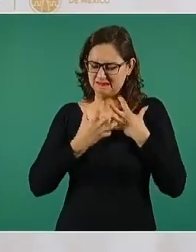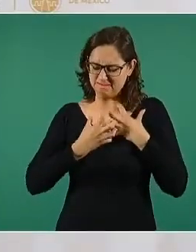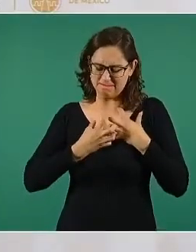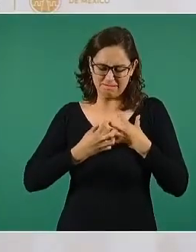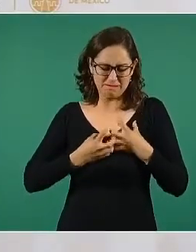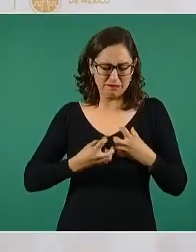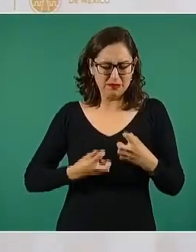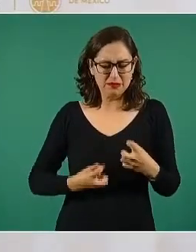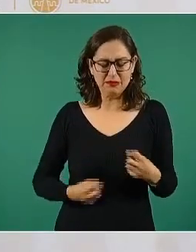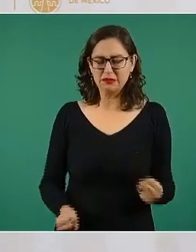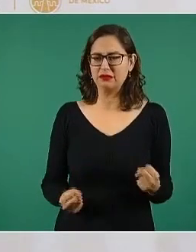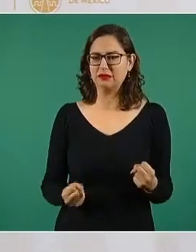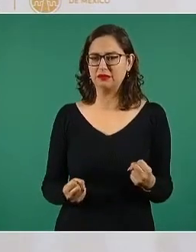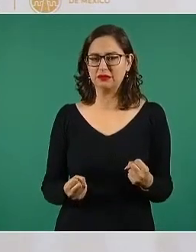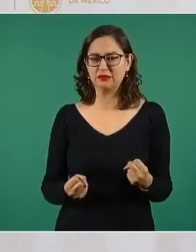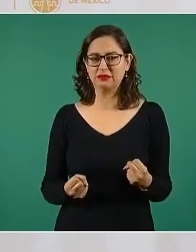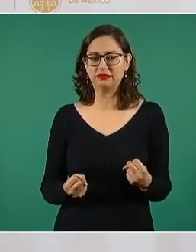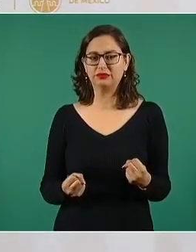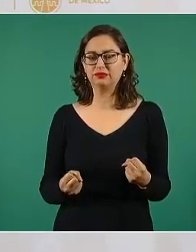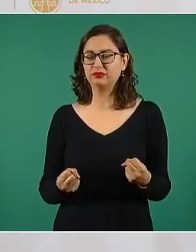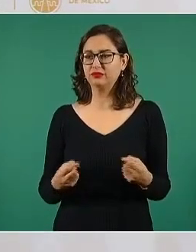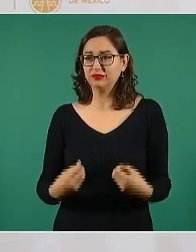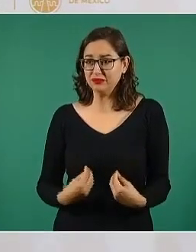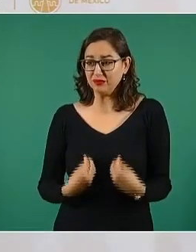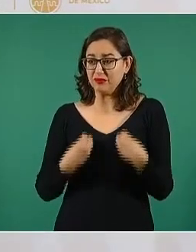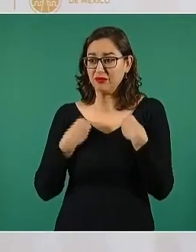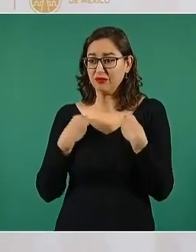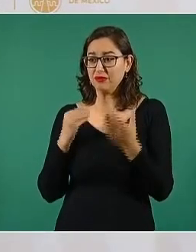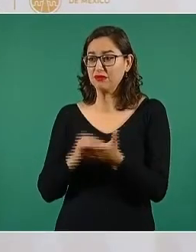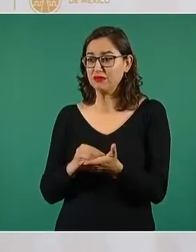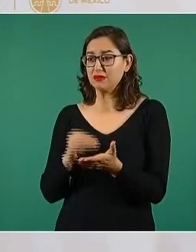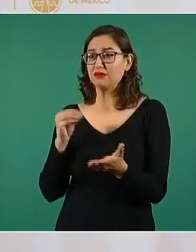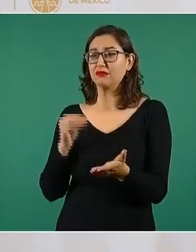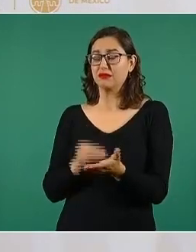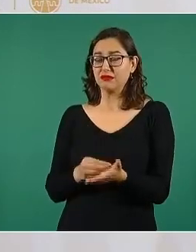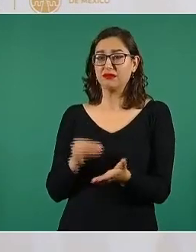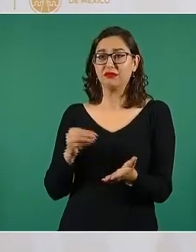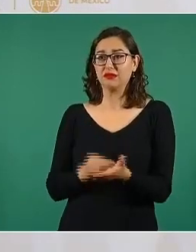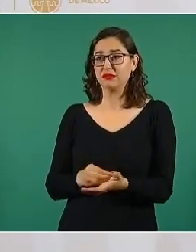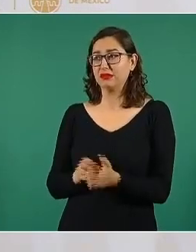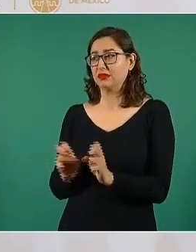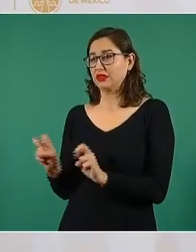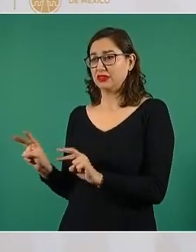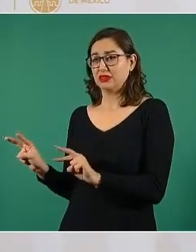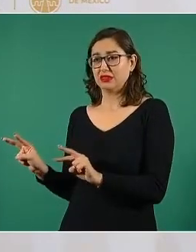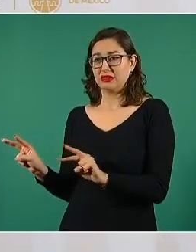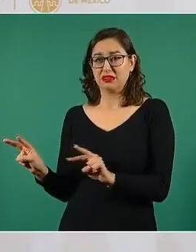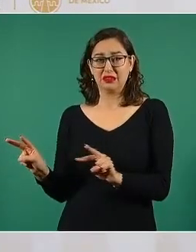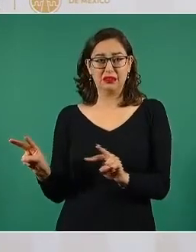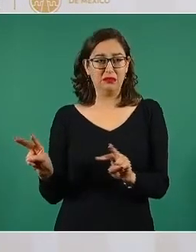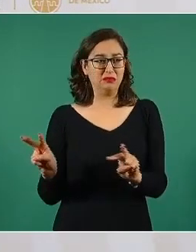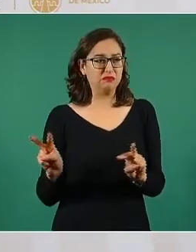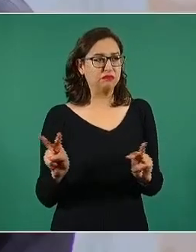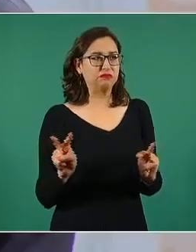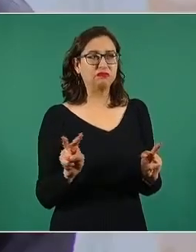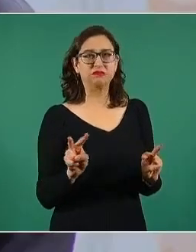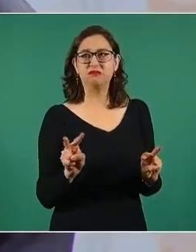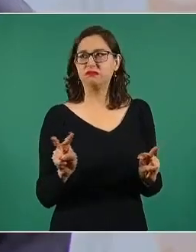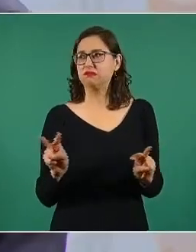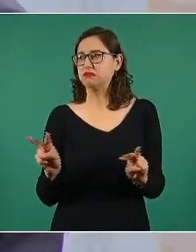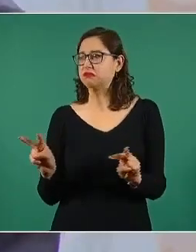vivo, de tanto estar mirando el horizonte y sin